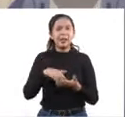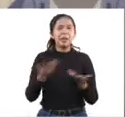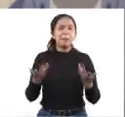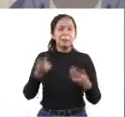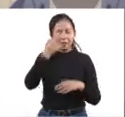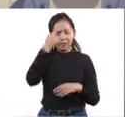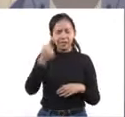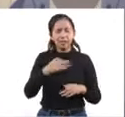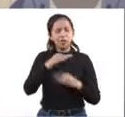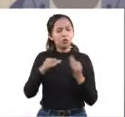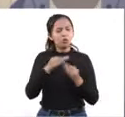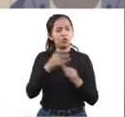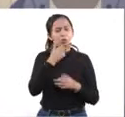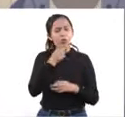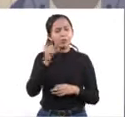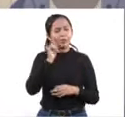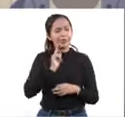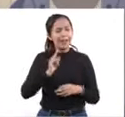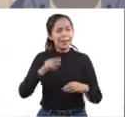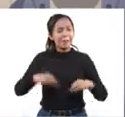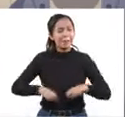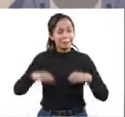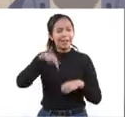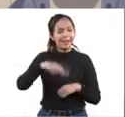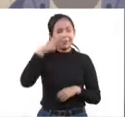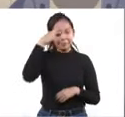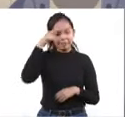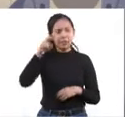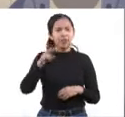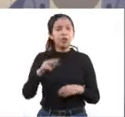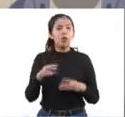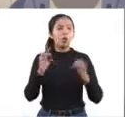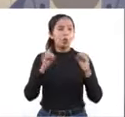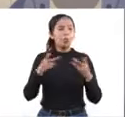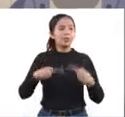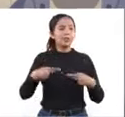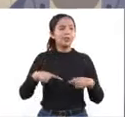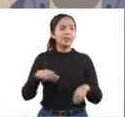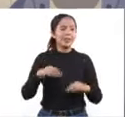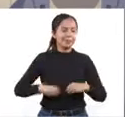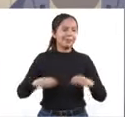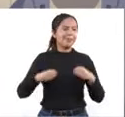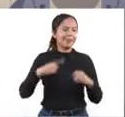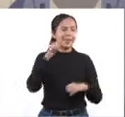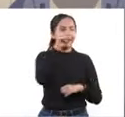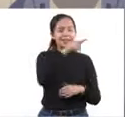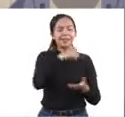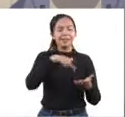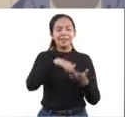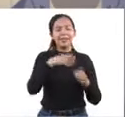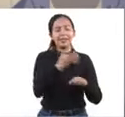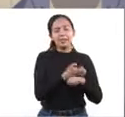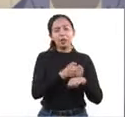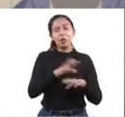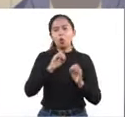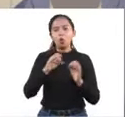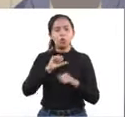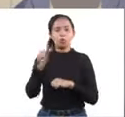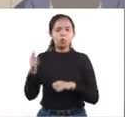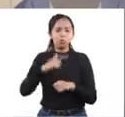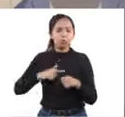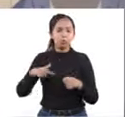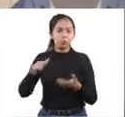de todas y todos, de los que viven en nuestro territorio y de los que viven en Estados Unidos y otros lados del mundo. Así